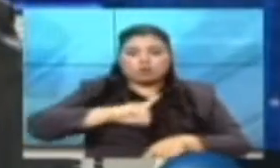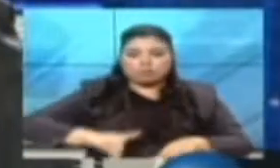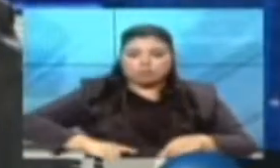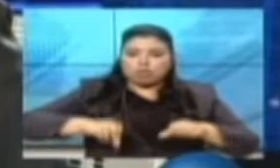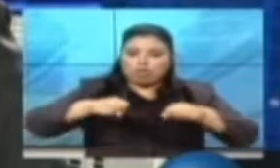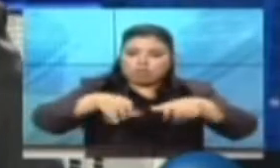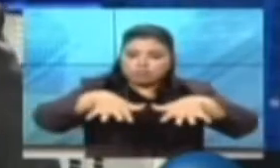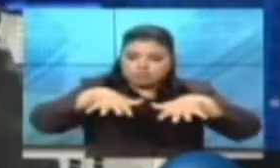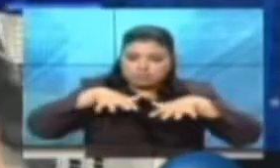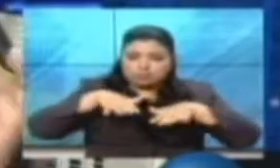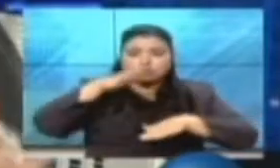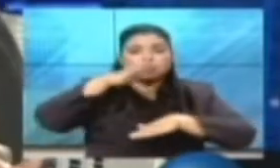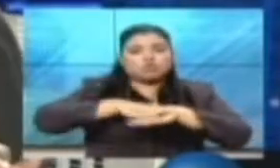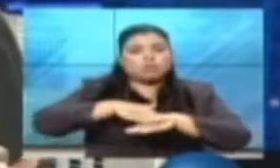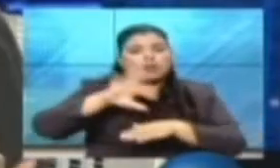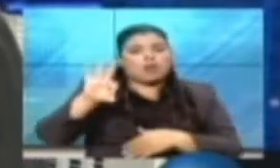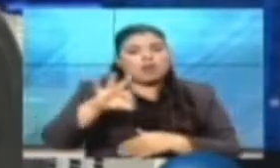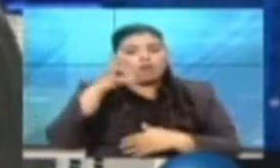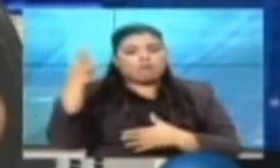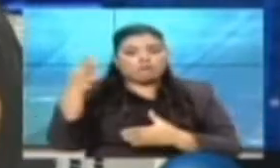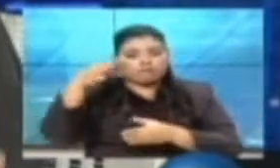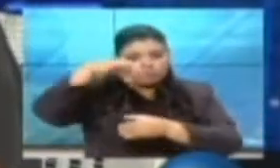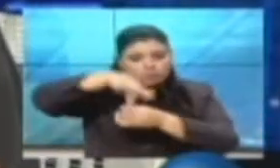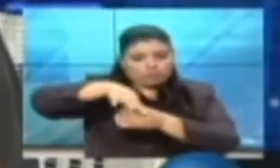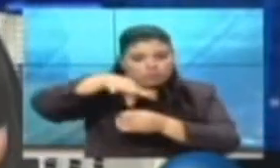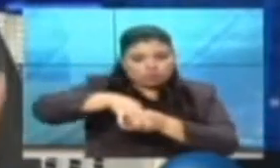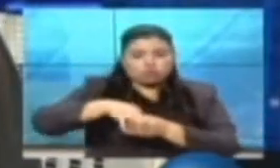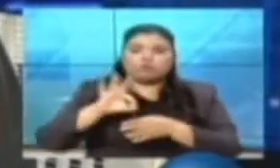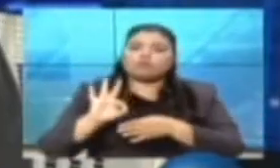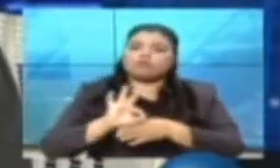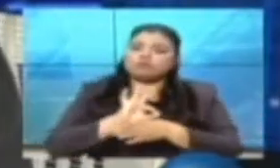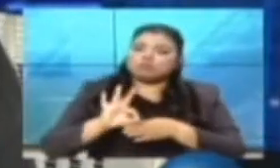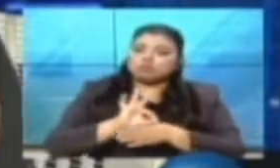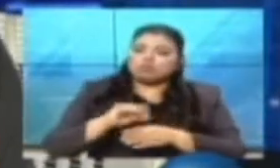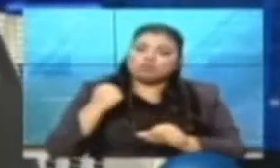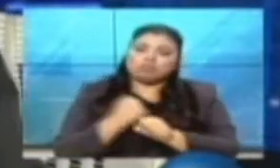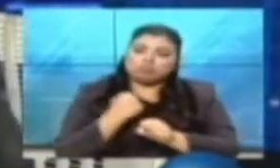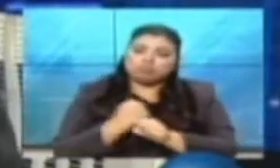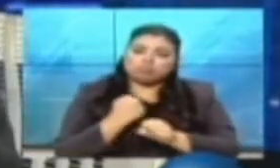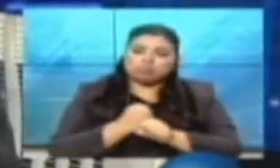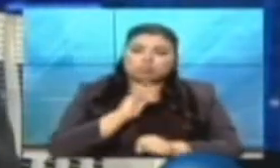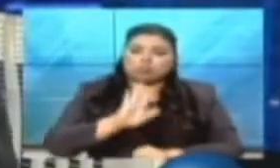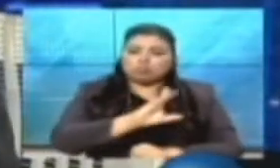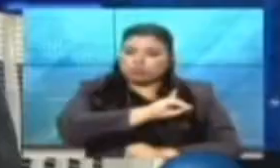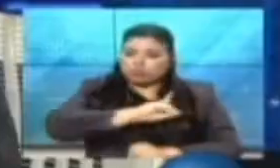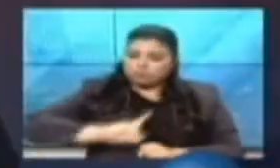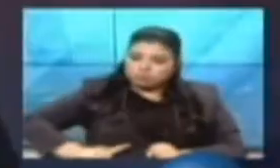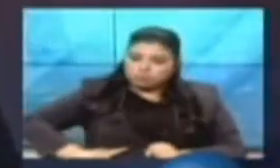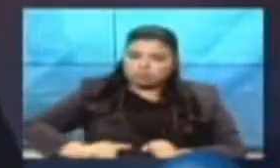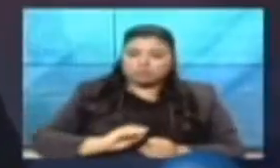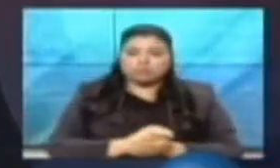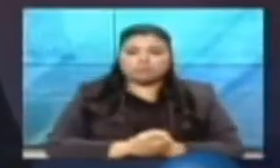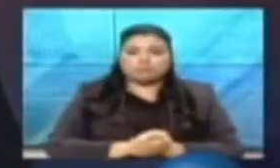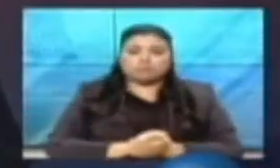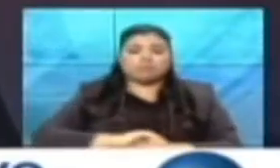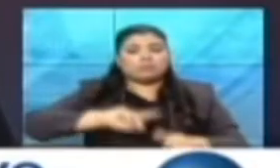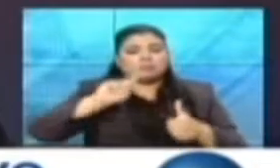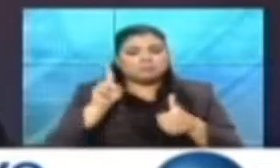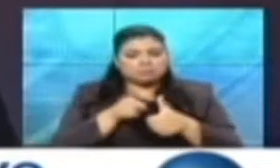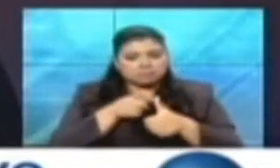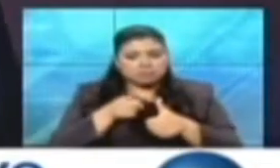especialmente sobre la forma de elección funciones y desempeño de los diputados en primera